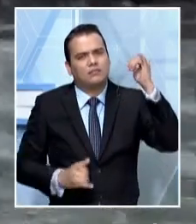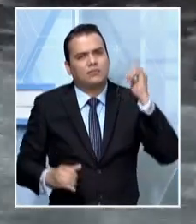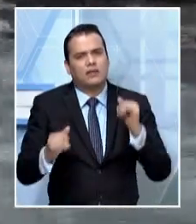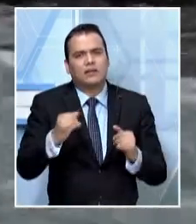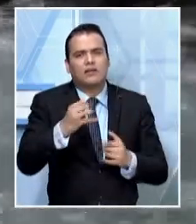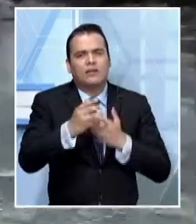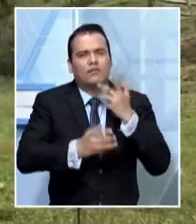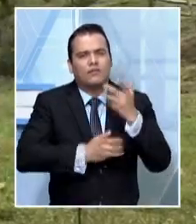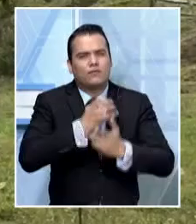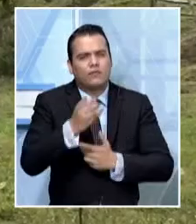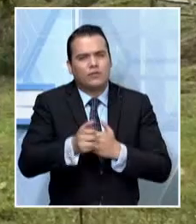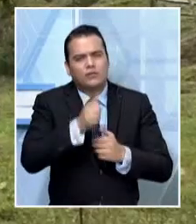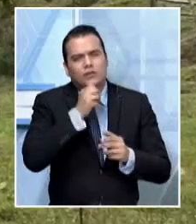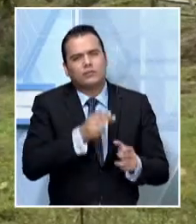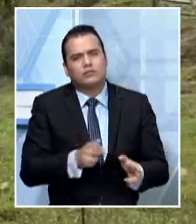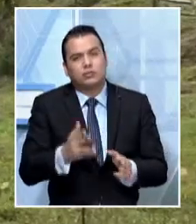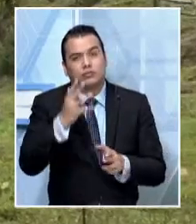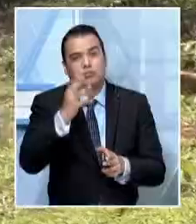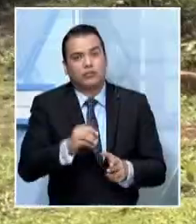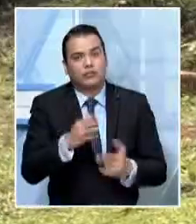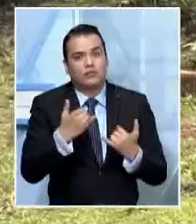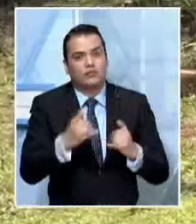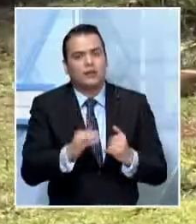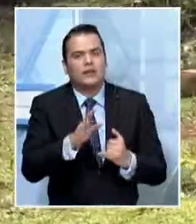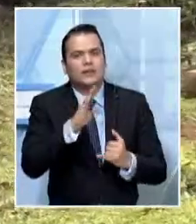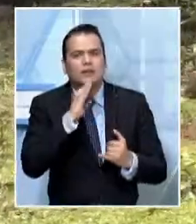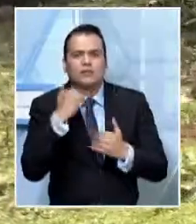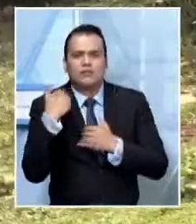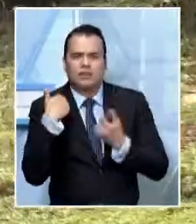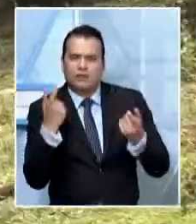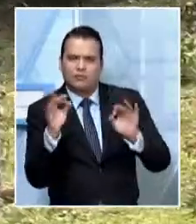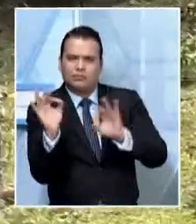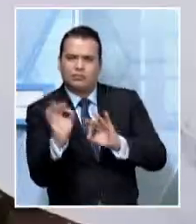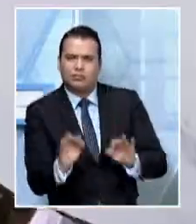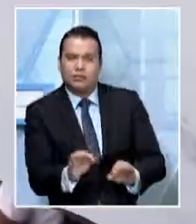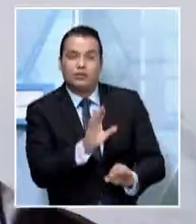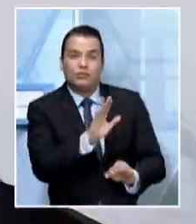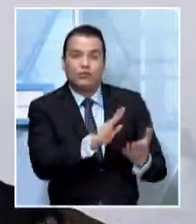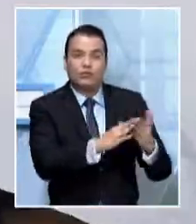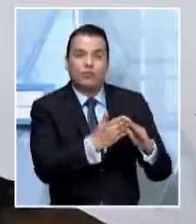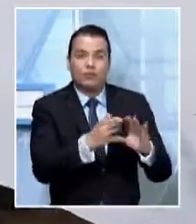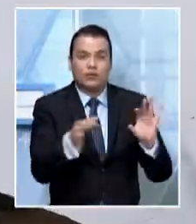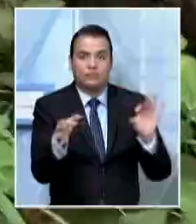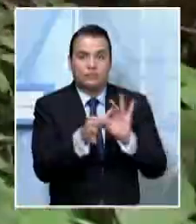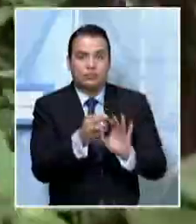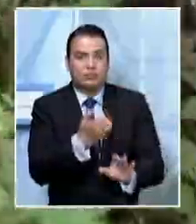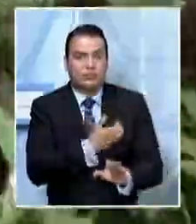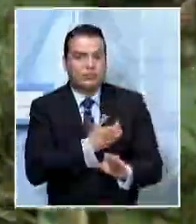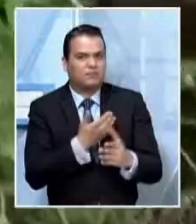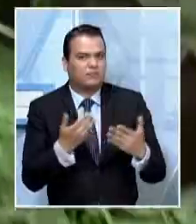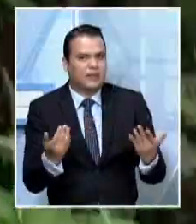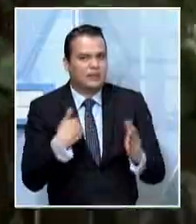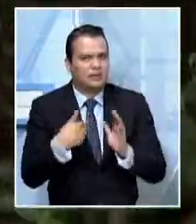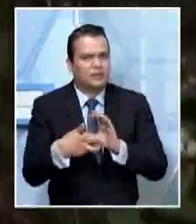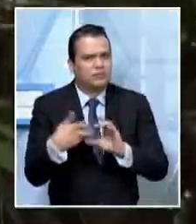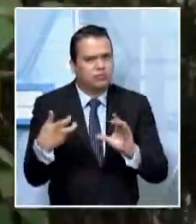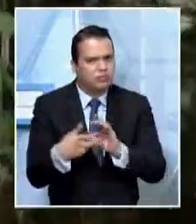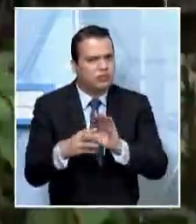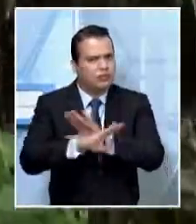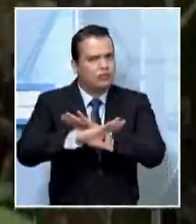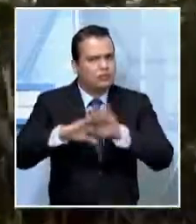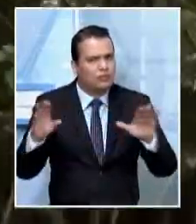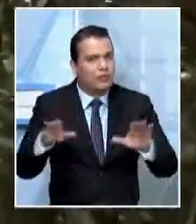charcos hermosos. La ruta de las brisas fue elaborada por la comunidad y la alcaldía de Jamundí para erradicar prácticas como la explotación minera